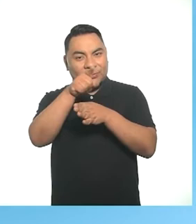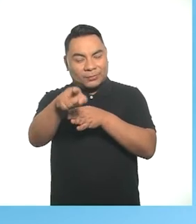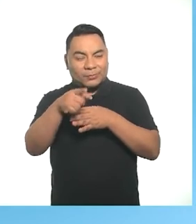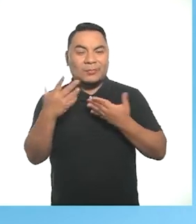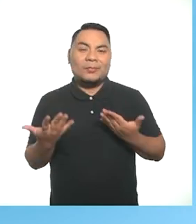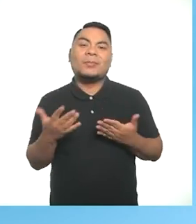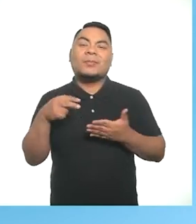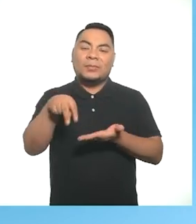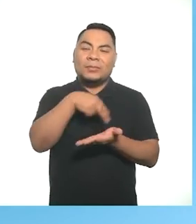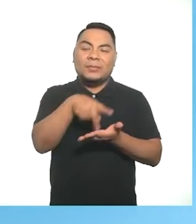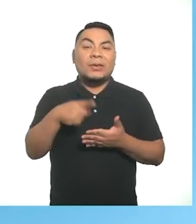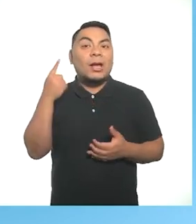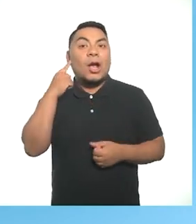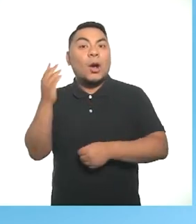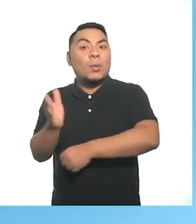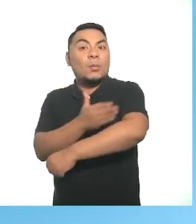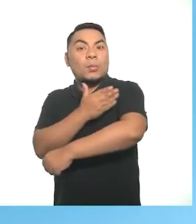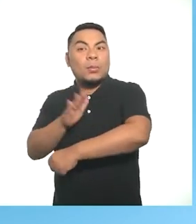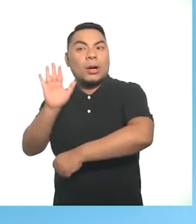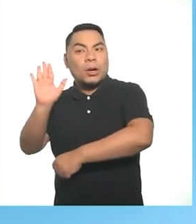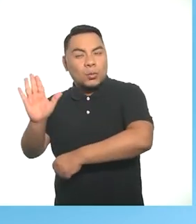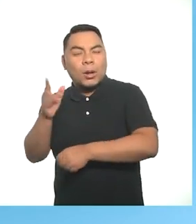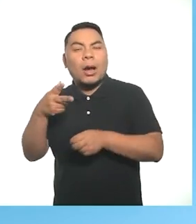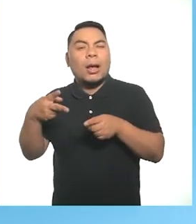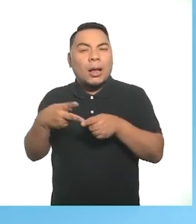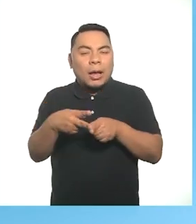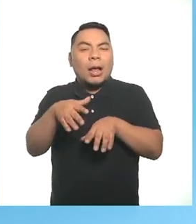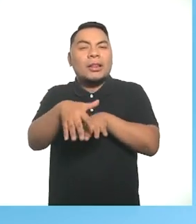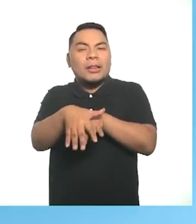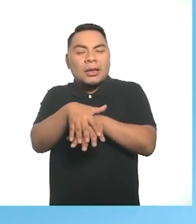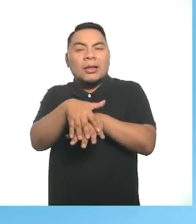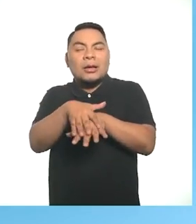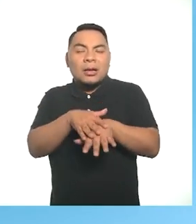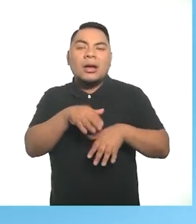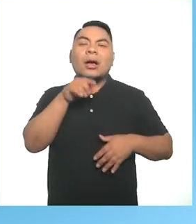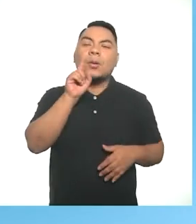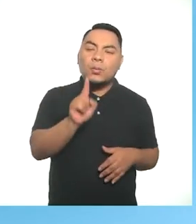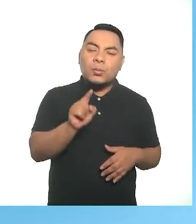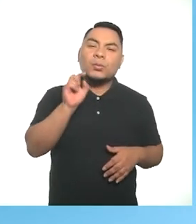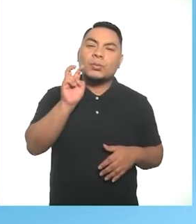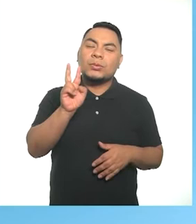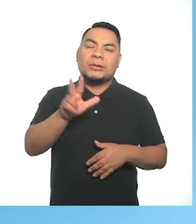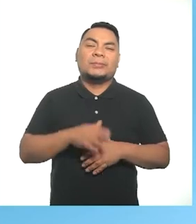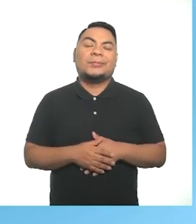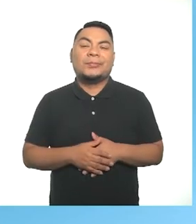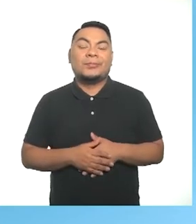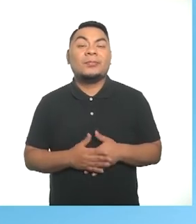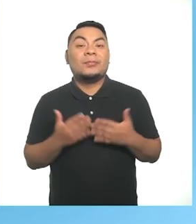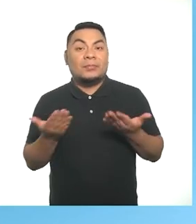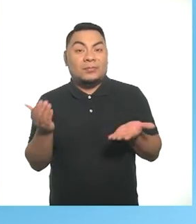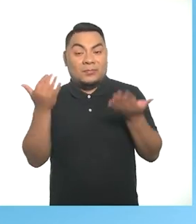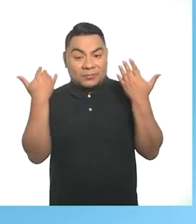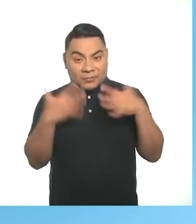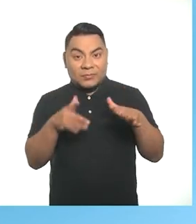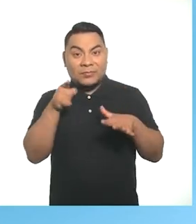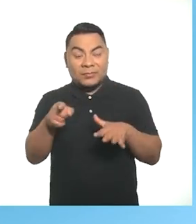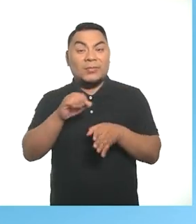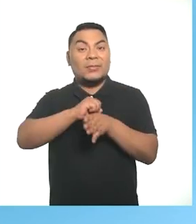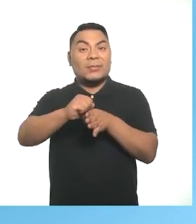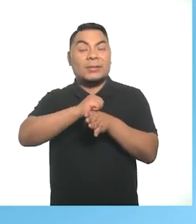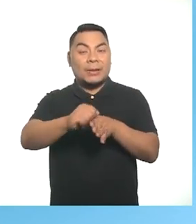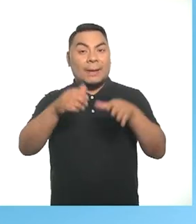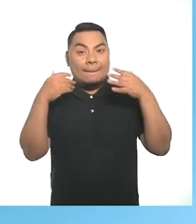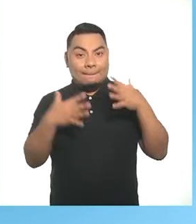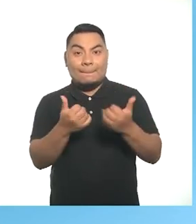Practiquen los pasos sin música de forma pausada, uno por uno. Una vez que los